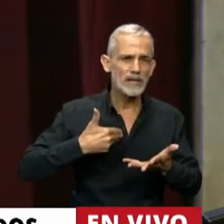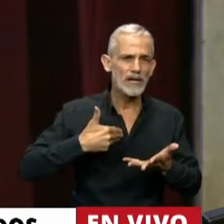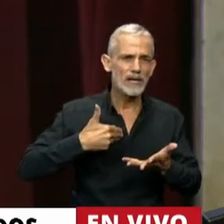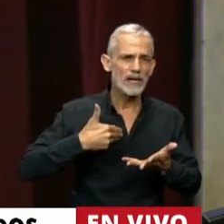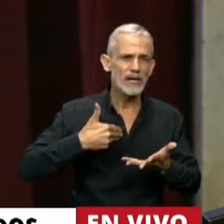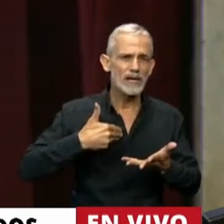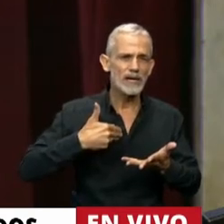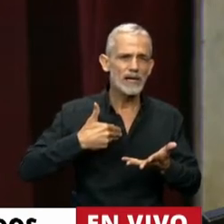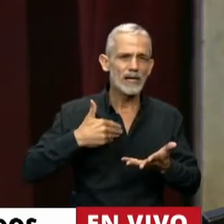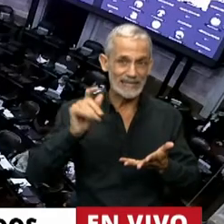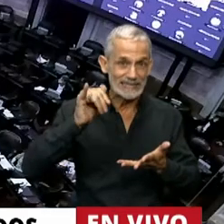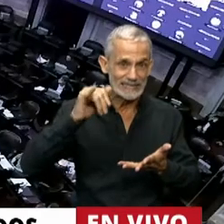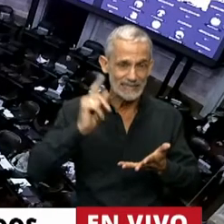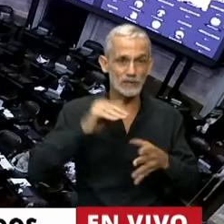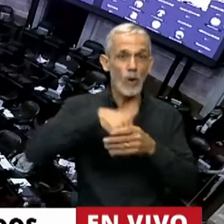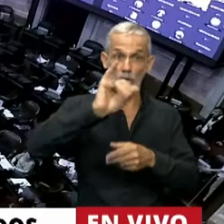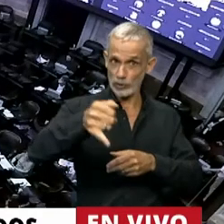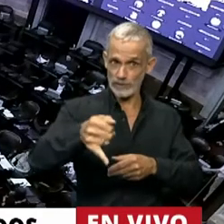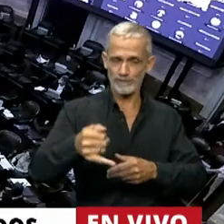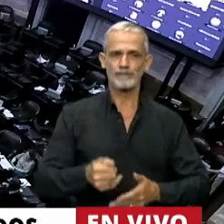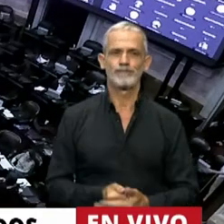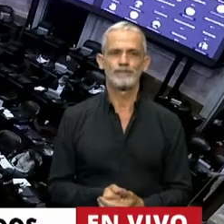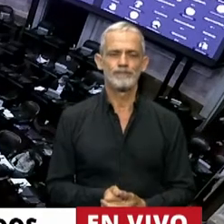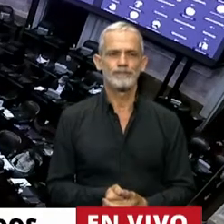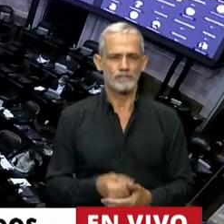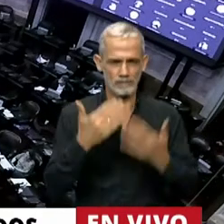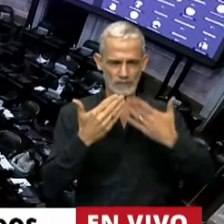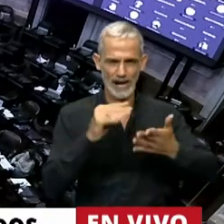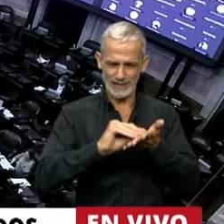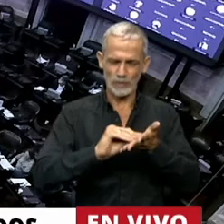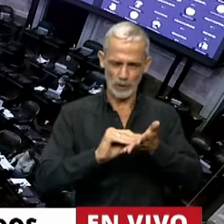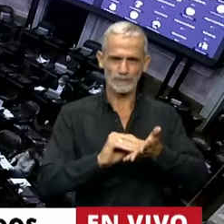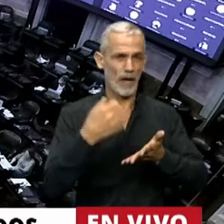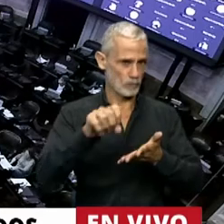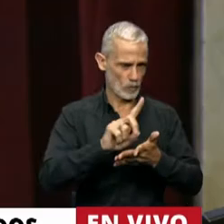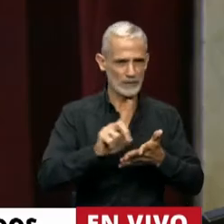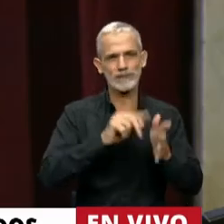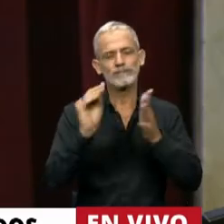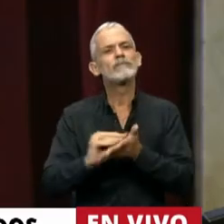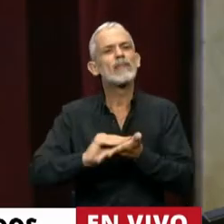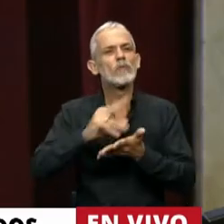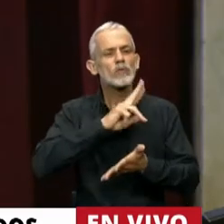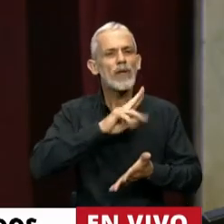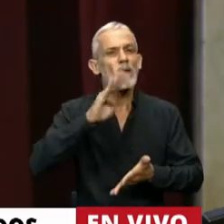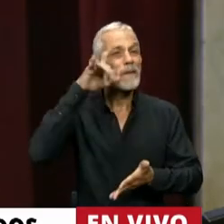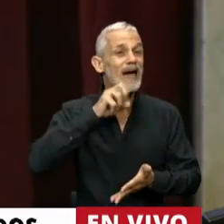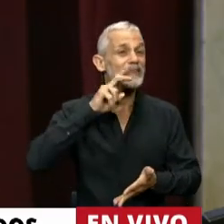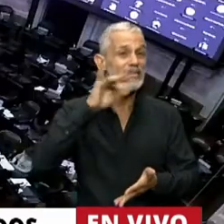Aicega. Sí, afirmativo ese sentido del voto. Gracias, diputado. Diputada Gracias. Beatriz